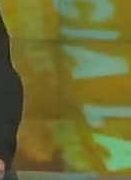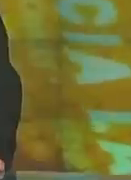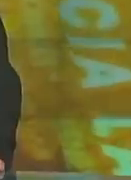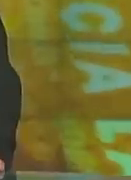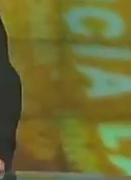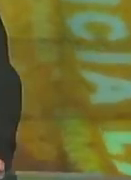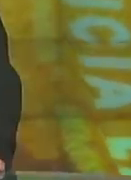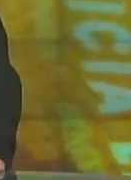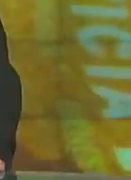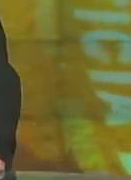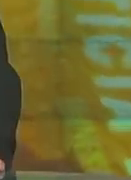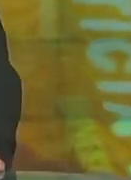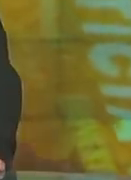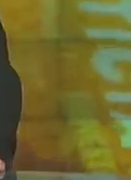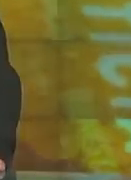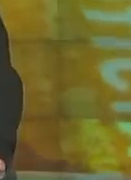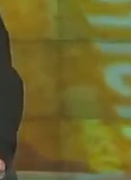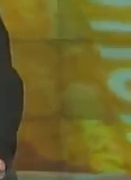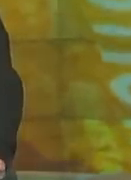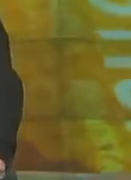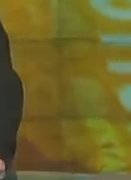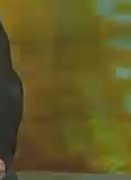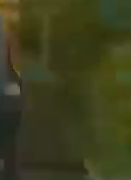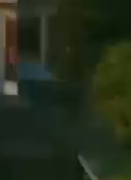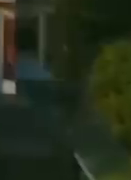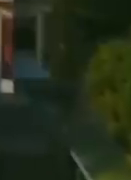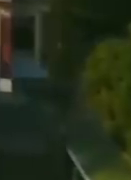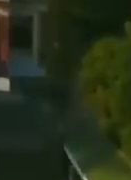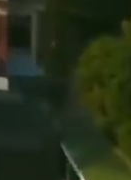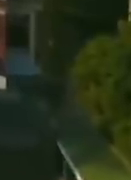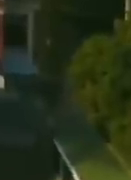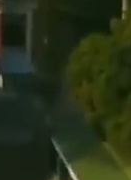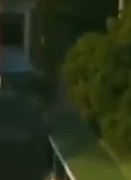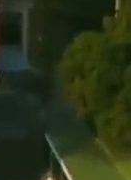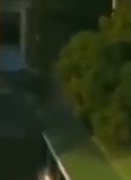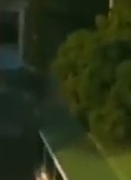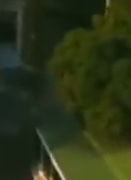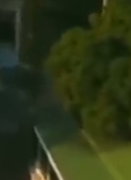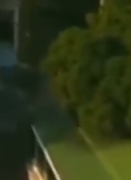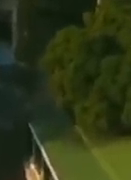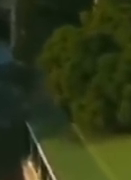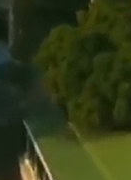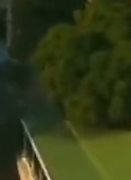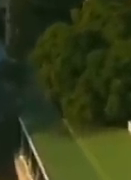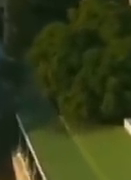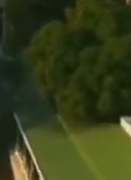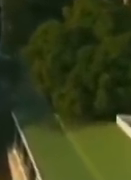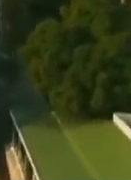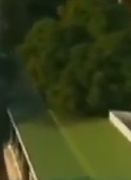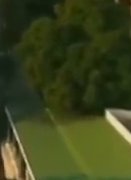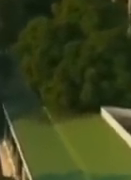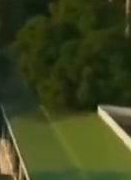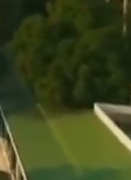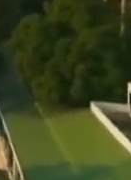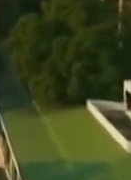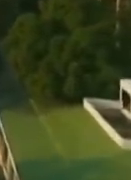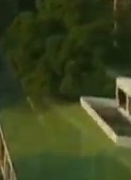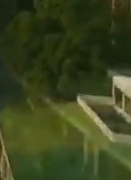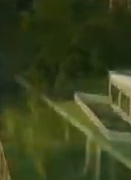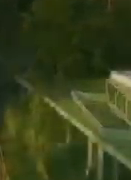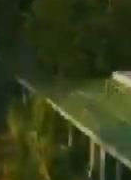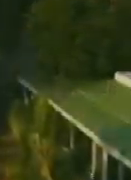venezolana está al tanto de esta situación. Vamos directo a Miraflores, veamos. Urrego. El ciudadano Nicolás Maduro Moros,